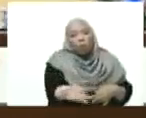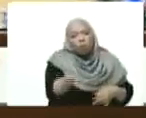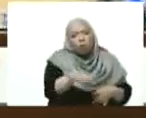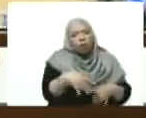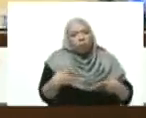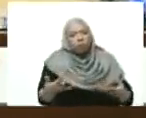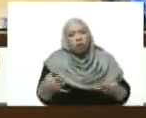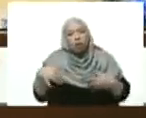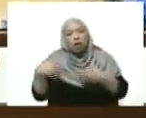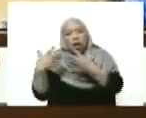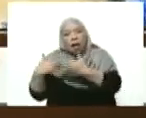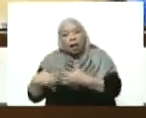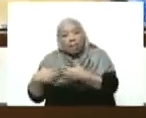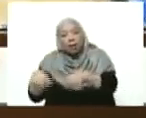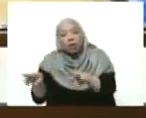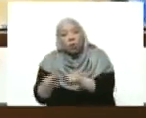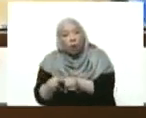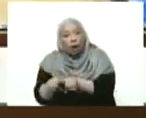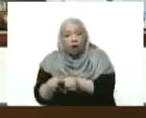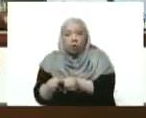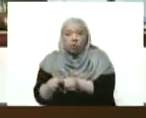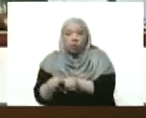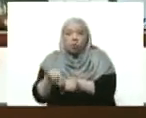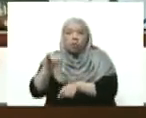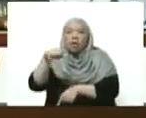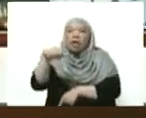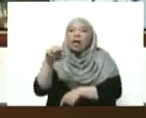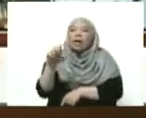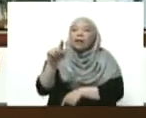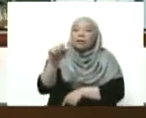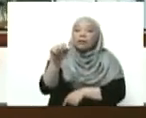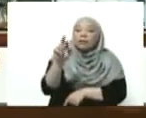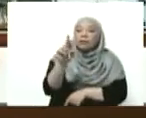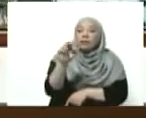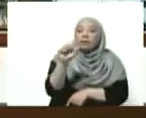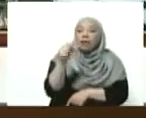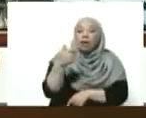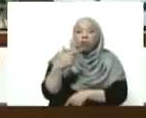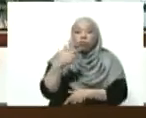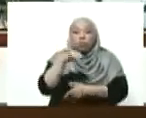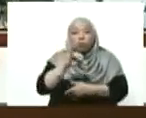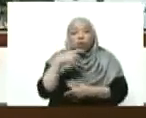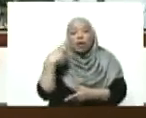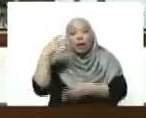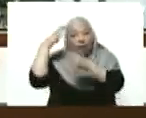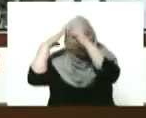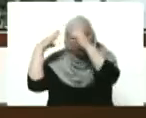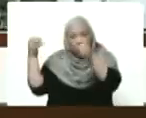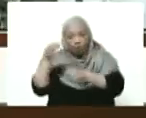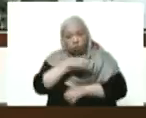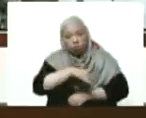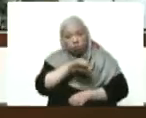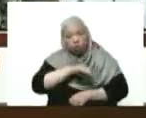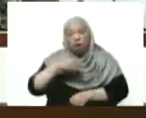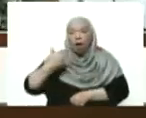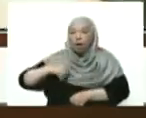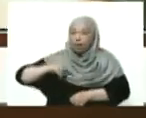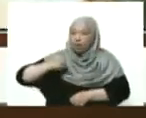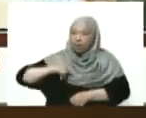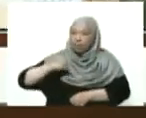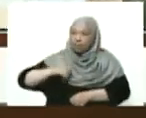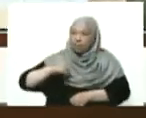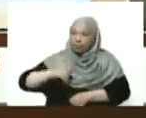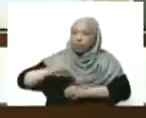que los representa en Trasur. Aprovechamos este momento también para entregarle al señor embajador de la República Argentina